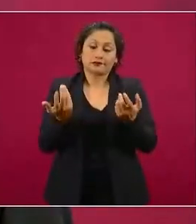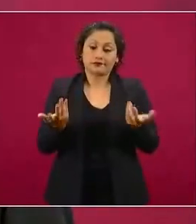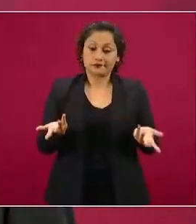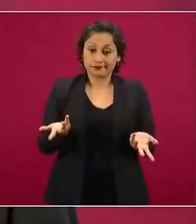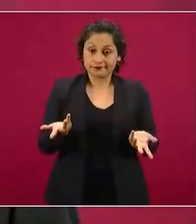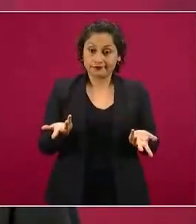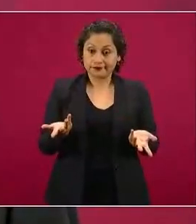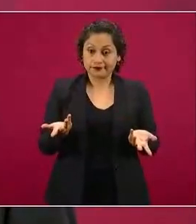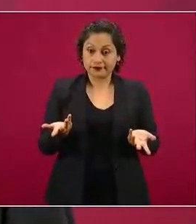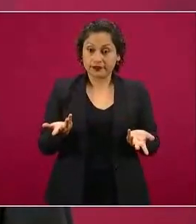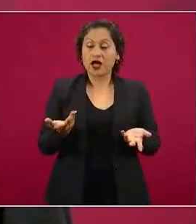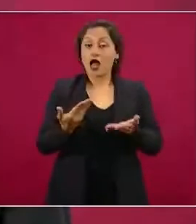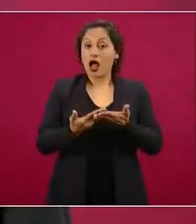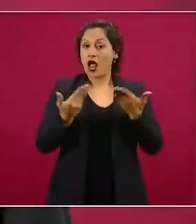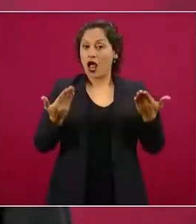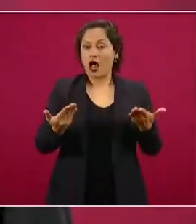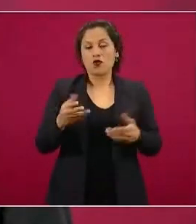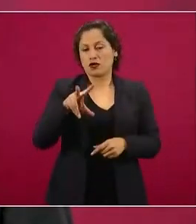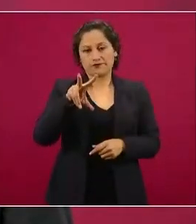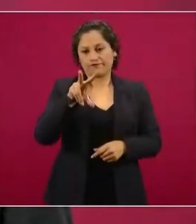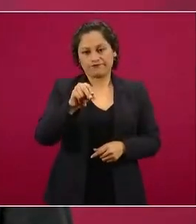y ahora no es así.